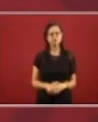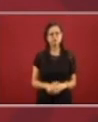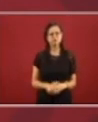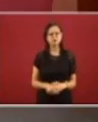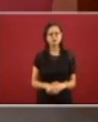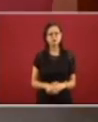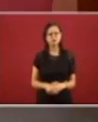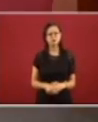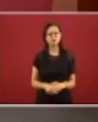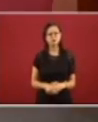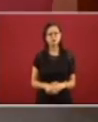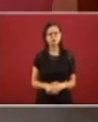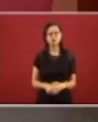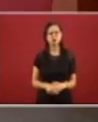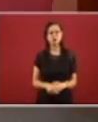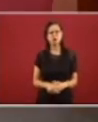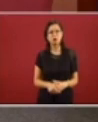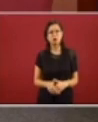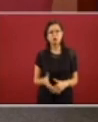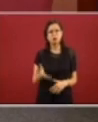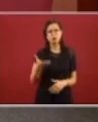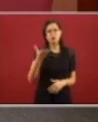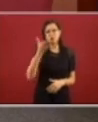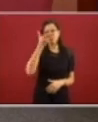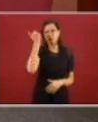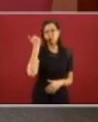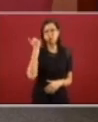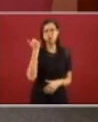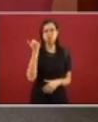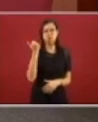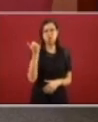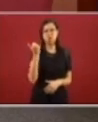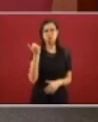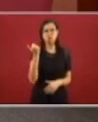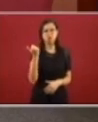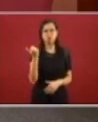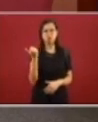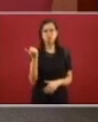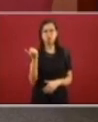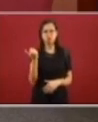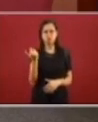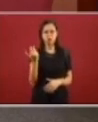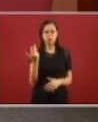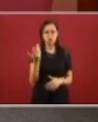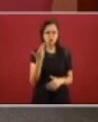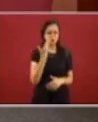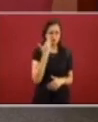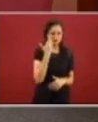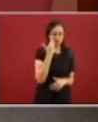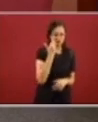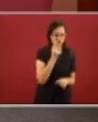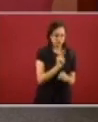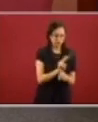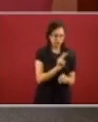Tiene el Face, no sé si más control,